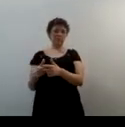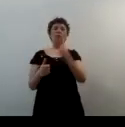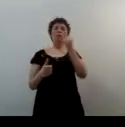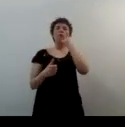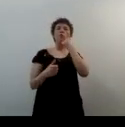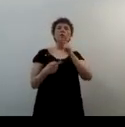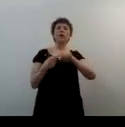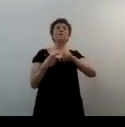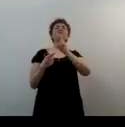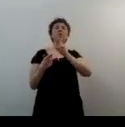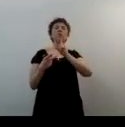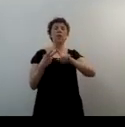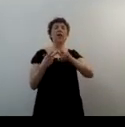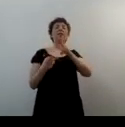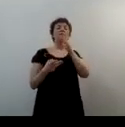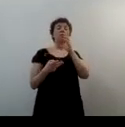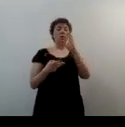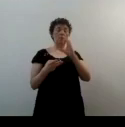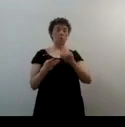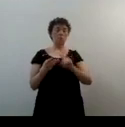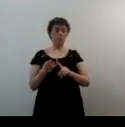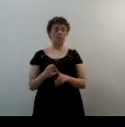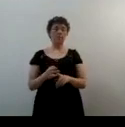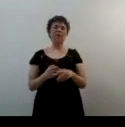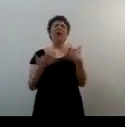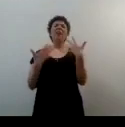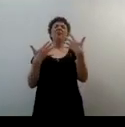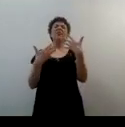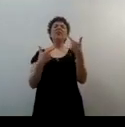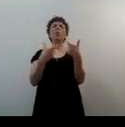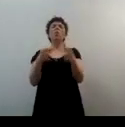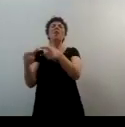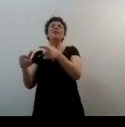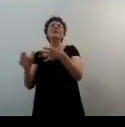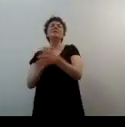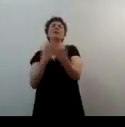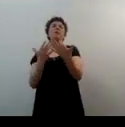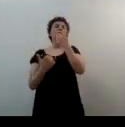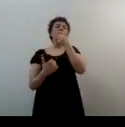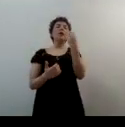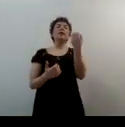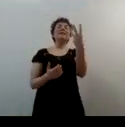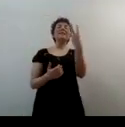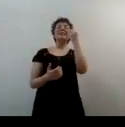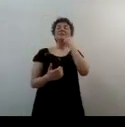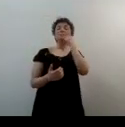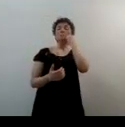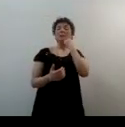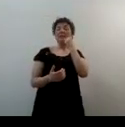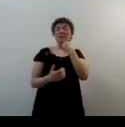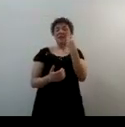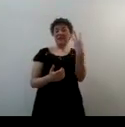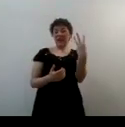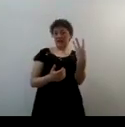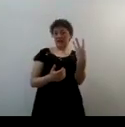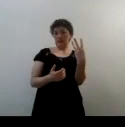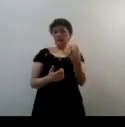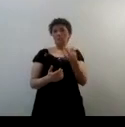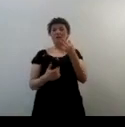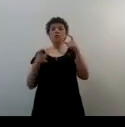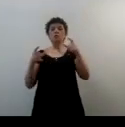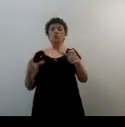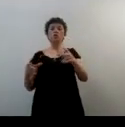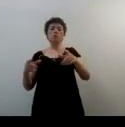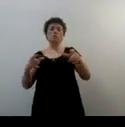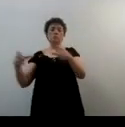y el hidrato de carbono. ¿Qué son 10 unidades? Pues, por ejemplo, 3 piezas de fruta, ya llevo 3. 2 platos de